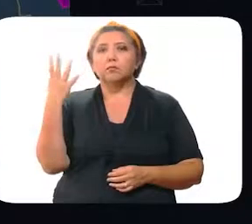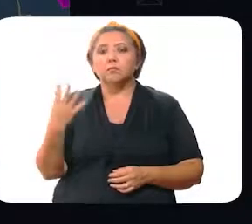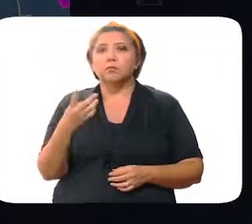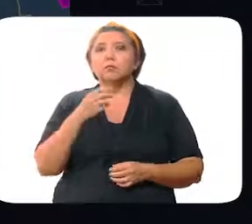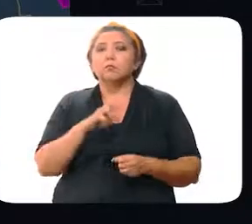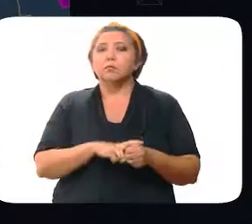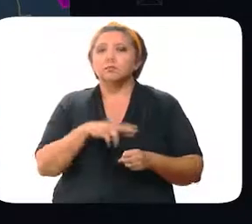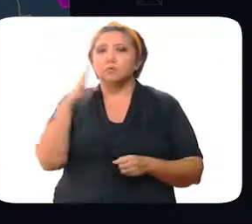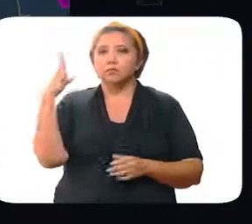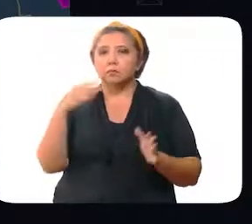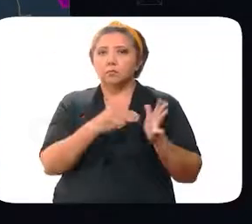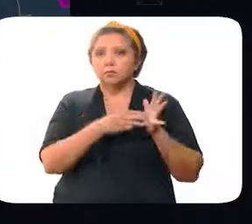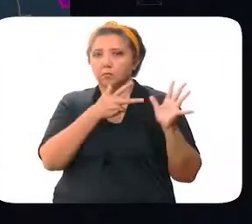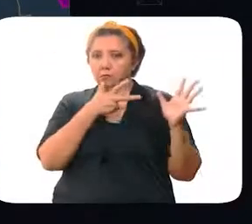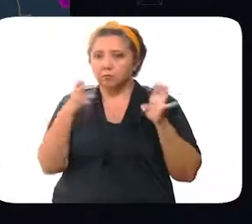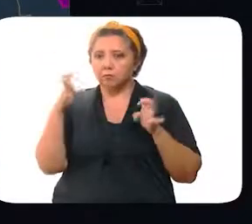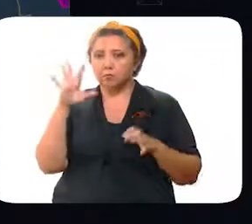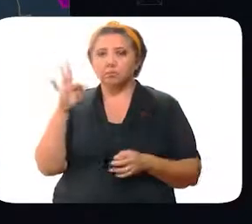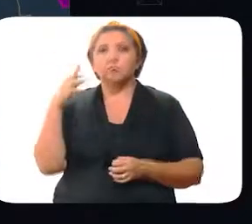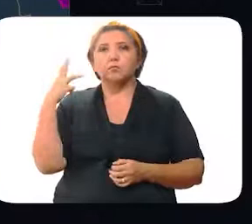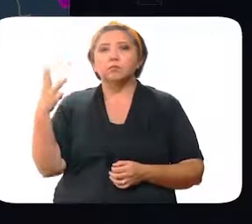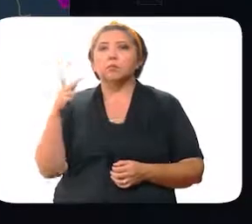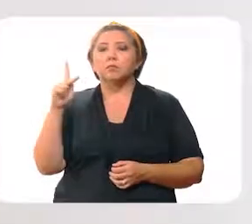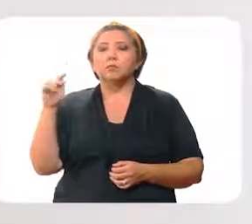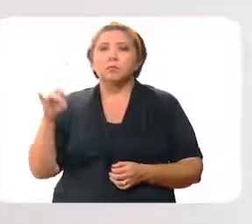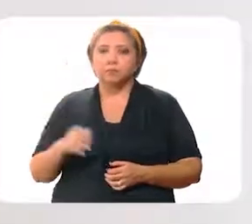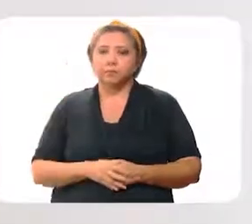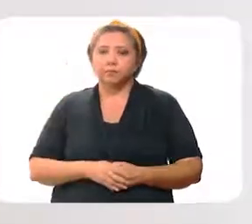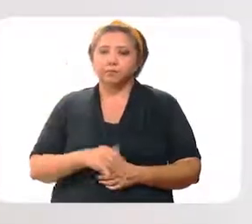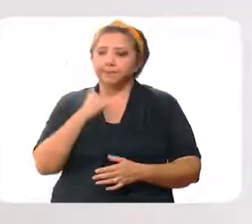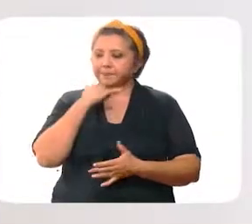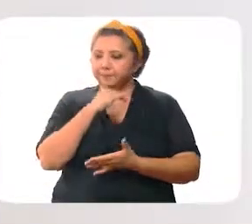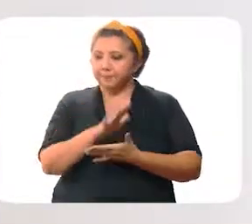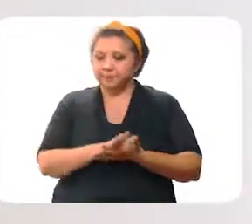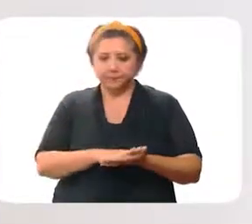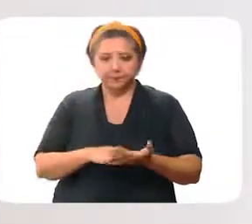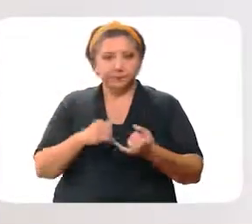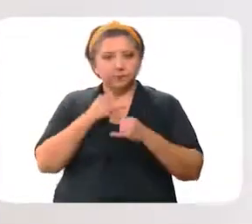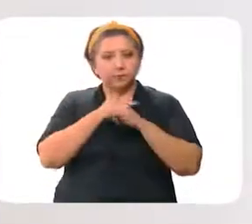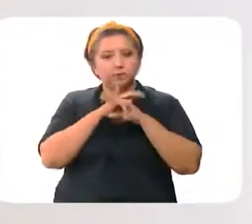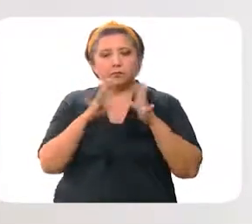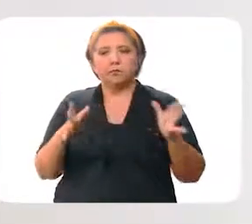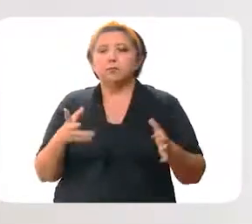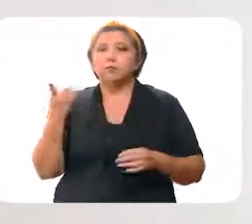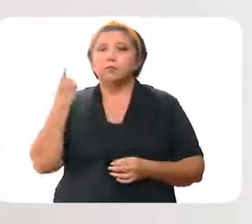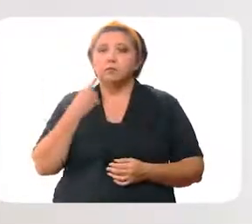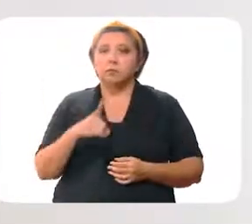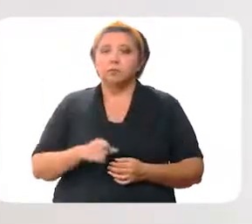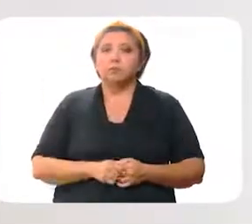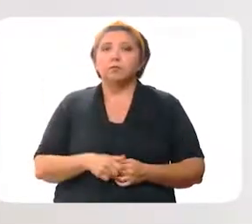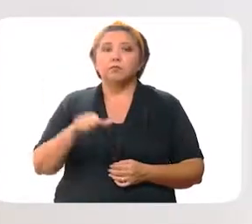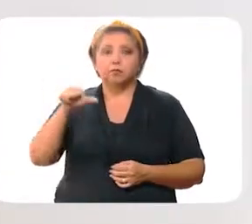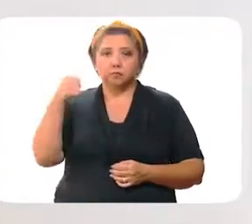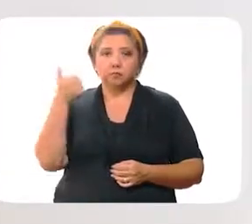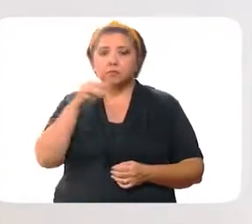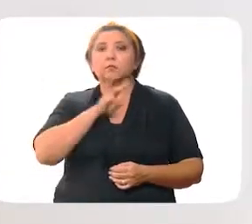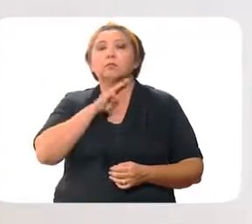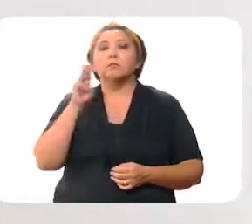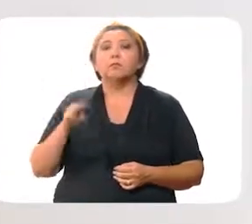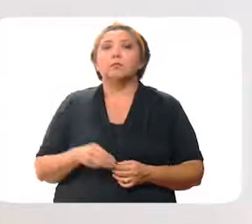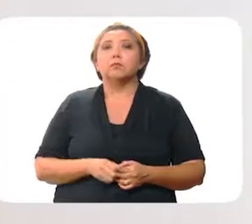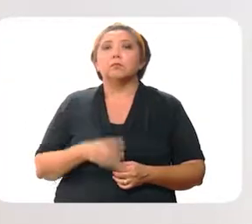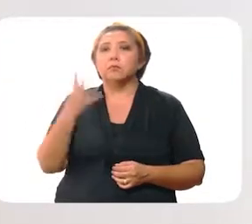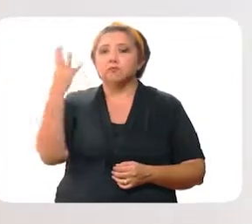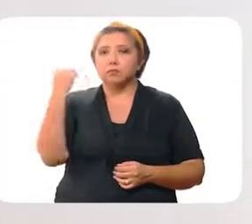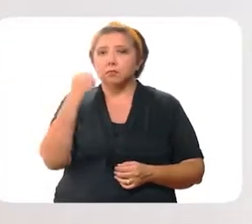sur, 4,843 en la zona poniente. Lamentablemente, en este parte médico informamos de 11 fallecimientos.